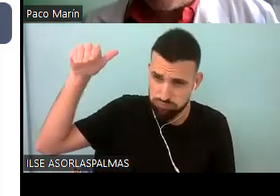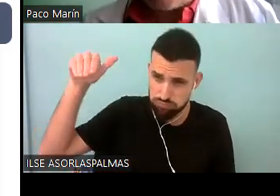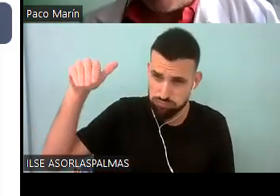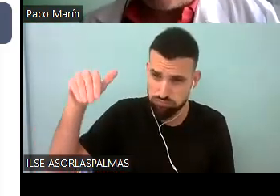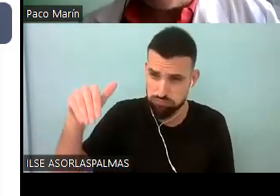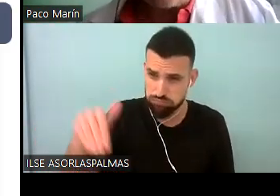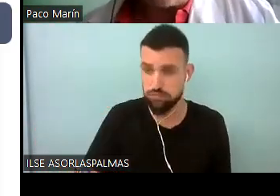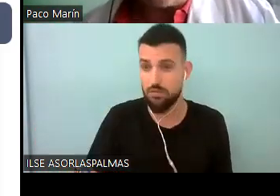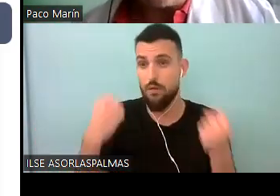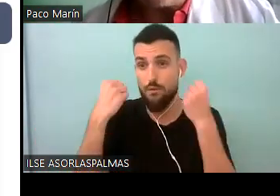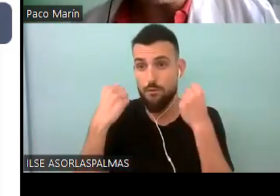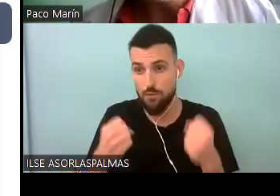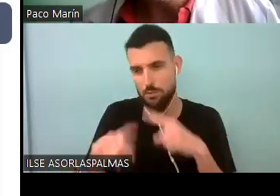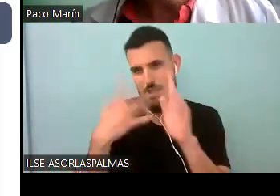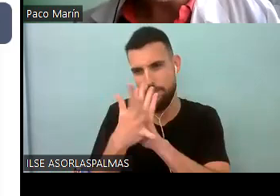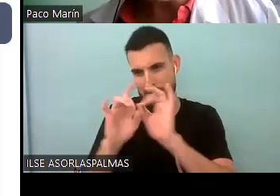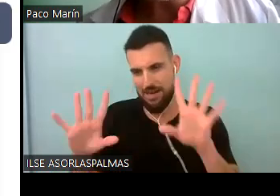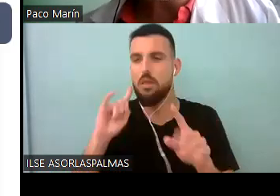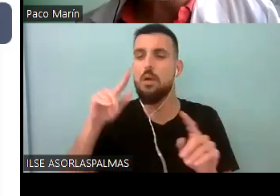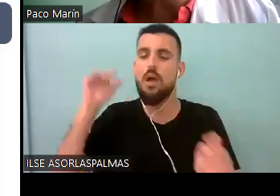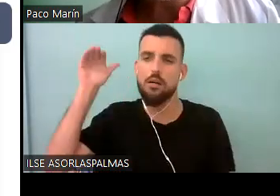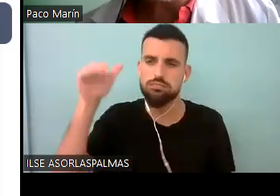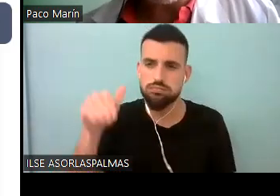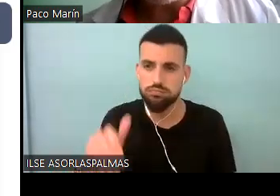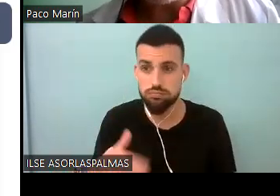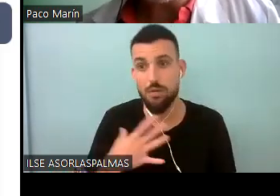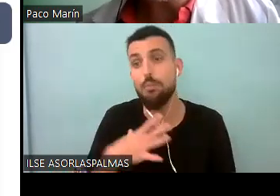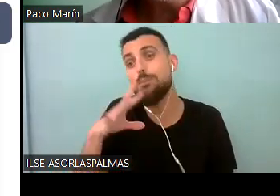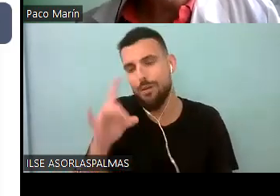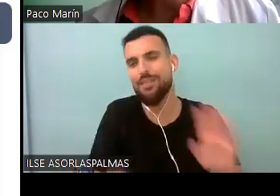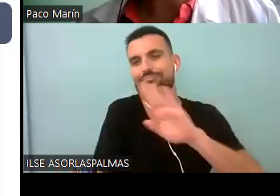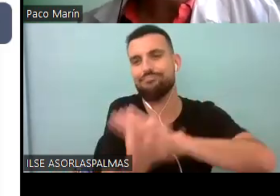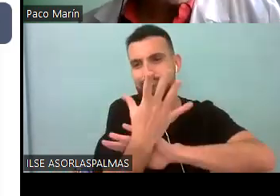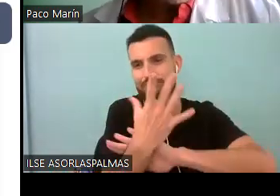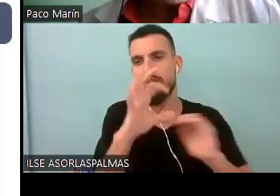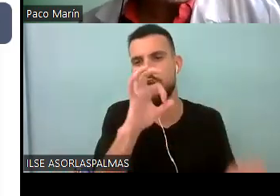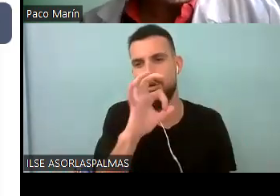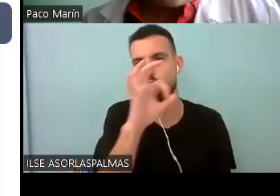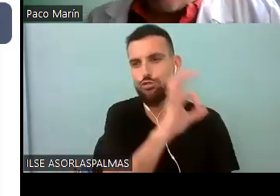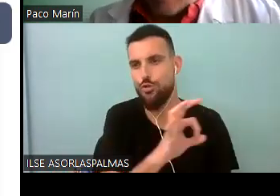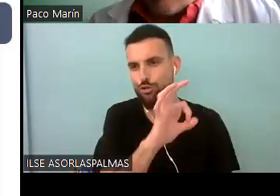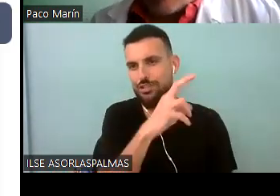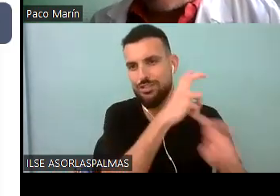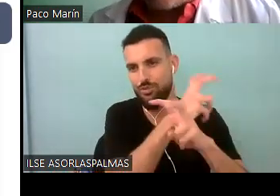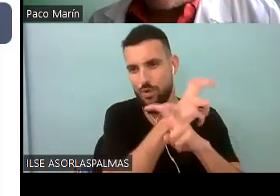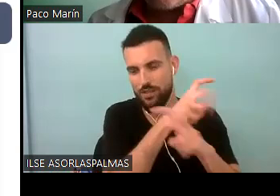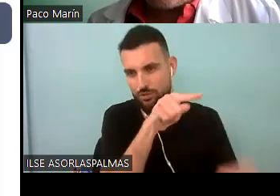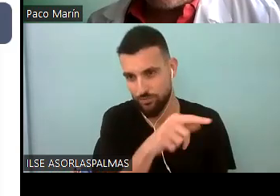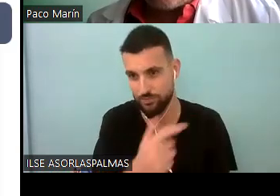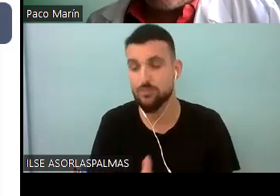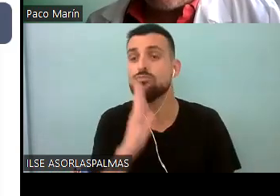una de las siguientes diapositivas, podemos llegar a la definición de osteoporosis, que sería una